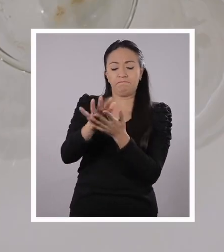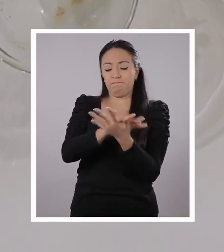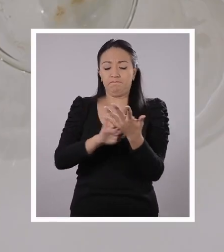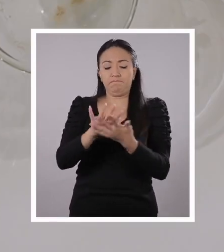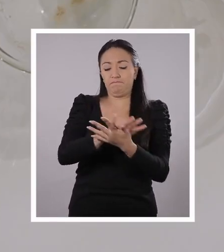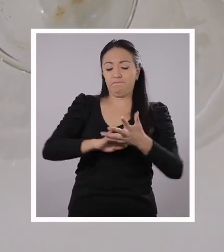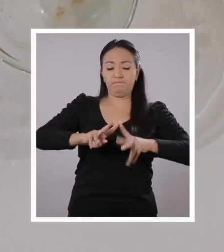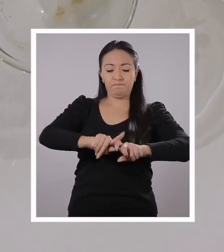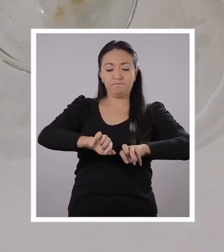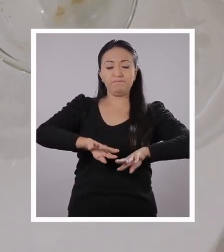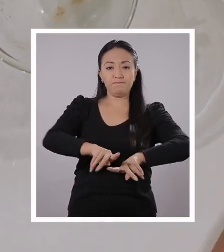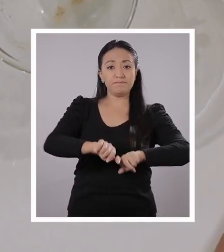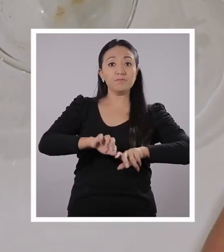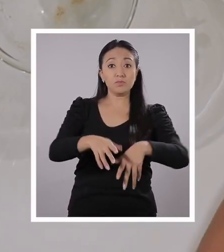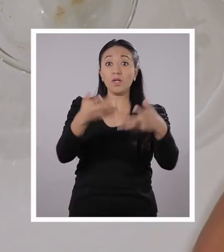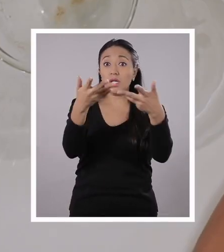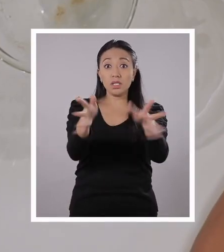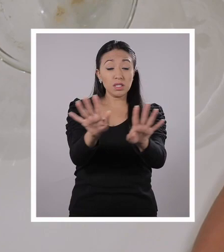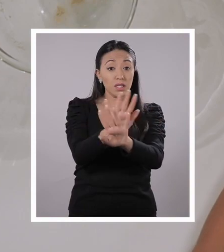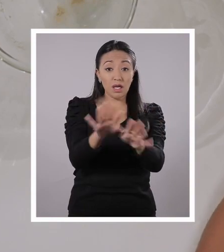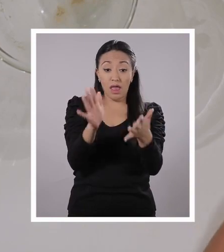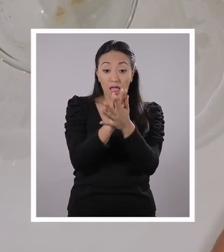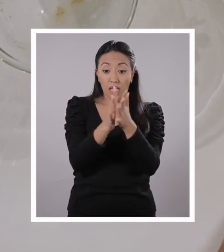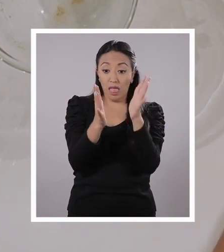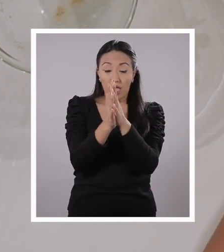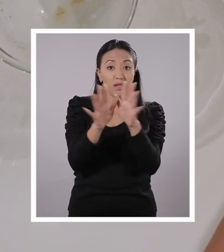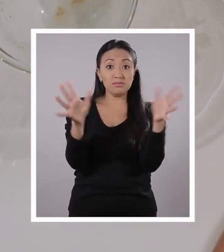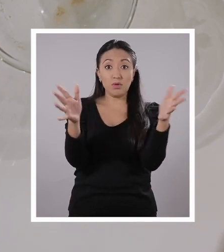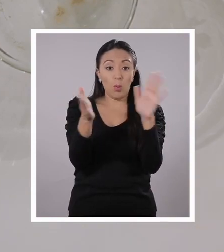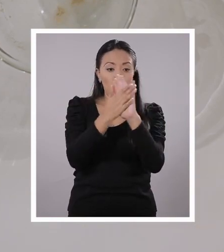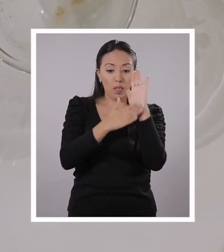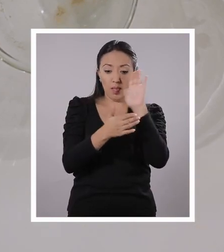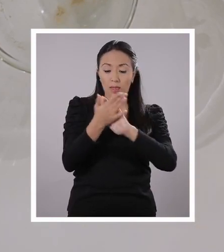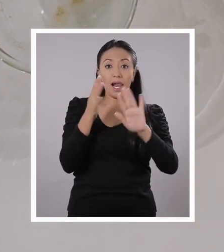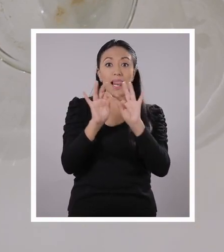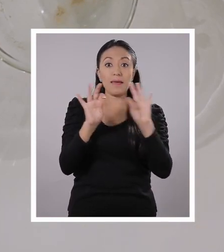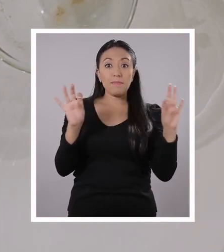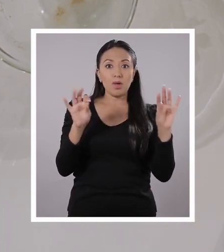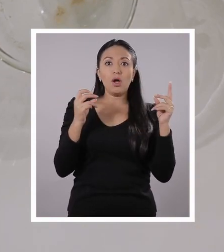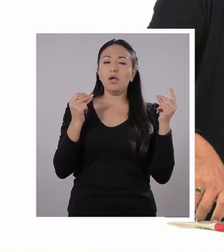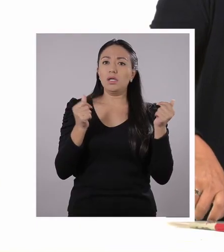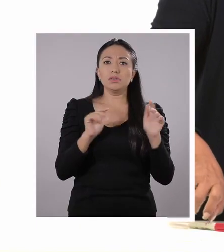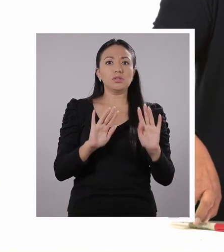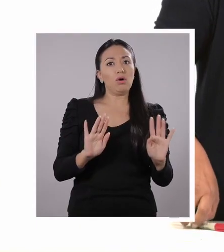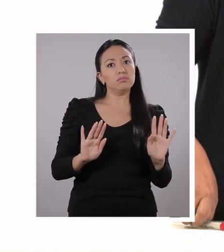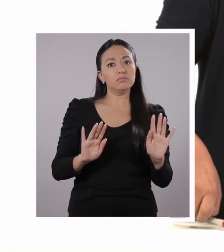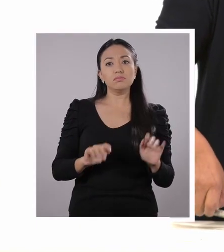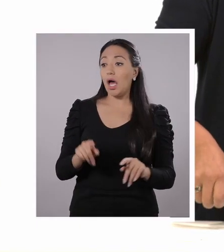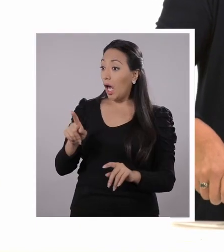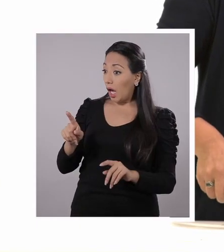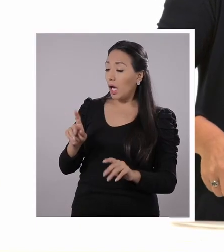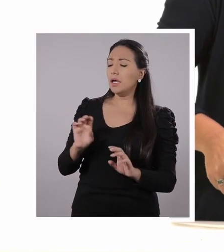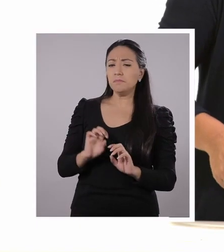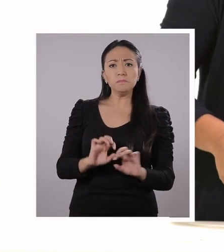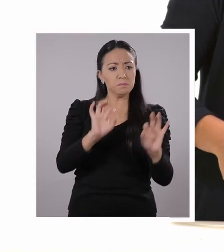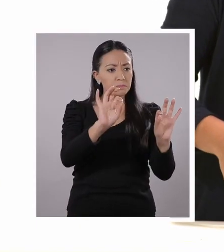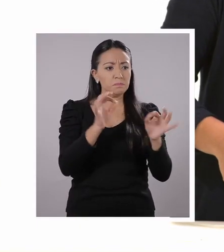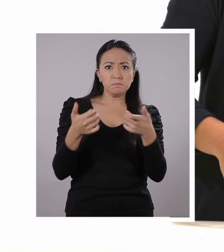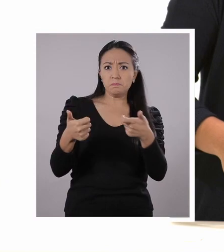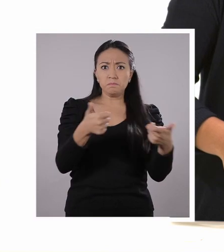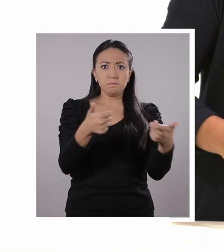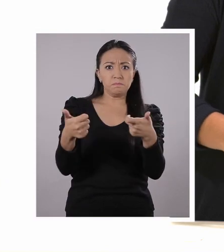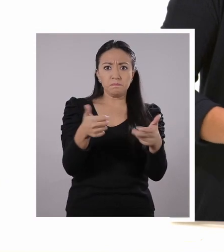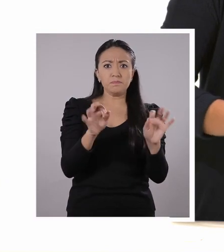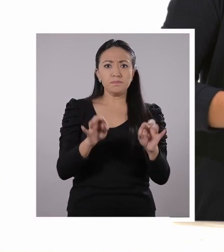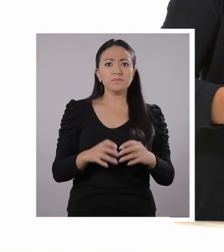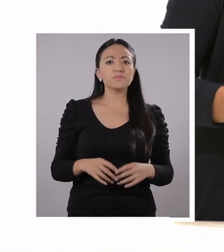ya. Mezclamos. Y cuando la masa ya no se pegue a las manos, es porque está lista. Ah, de eso se trata. Ajá, ¿qué